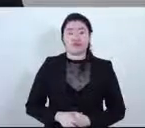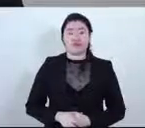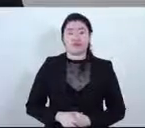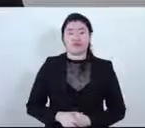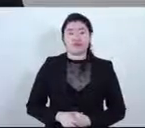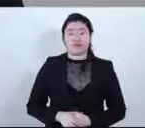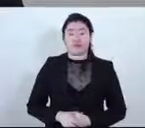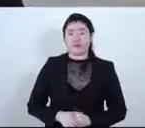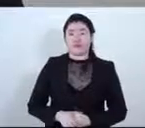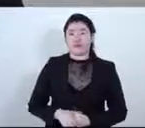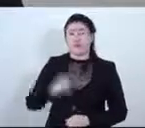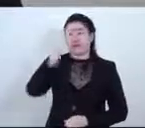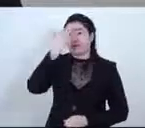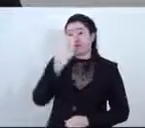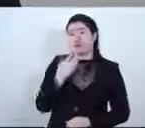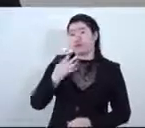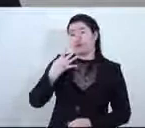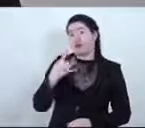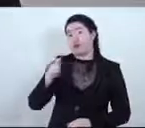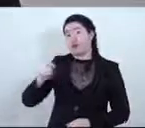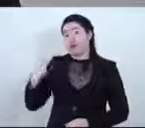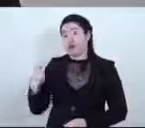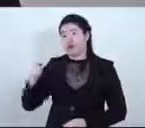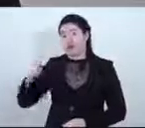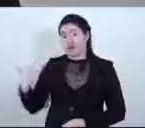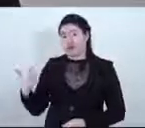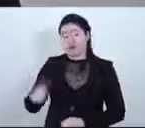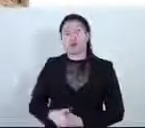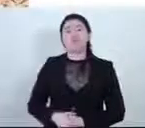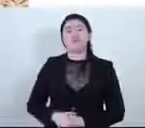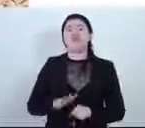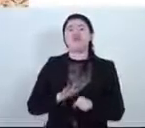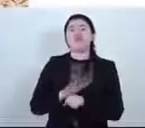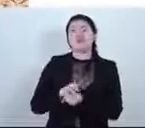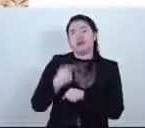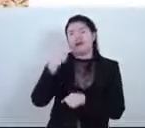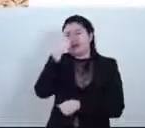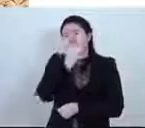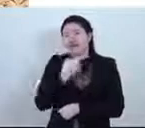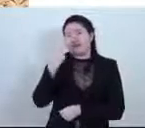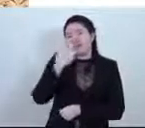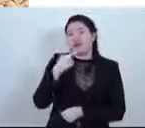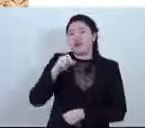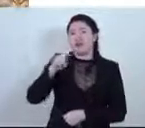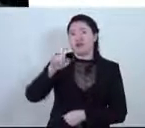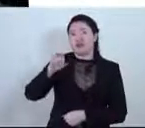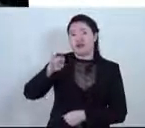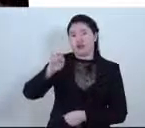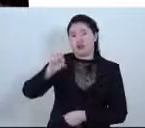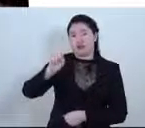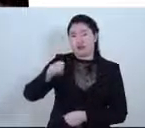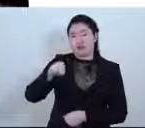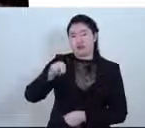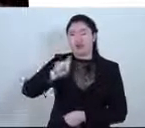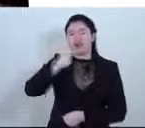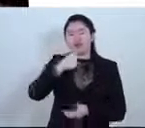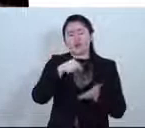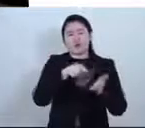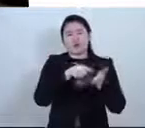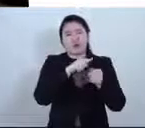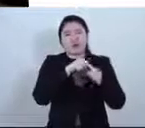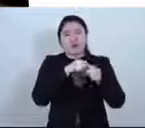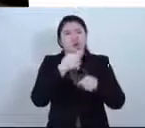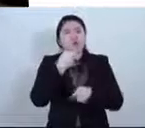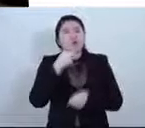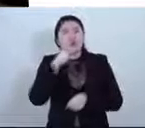Figura 4.1.7, detalle de los pernos Nelson. Los círculos rojos resaltan la ubicación de los tornillos